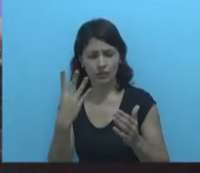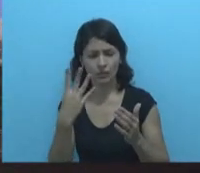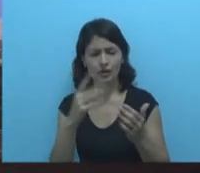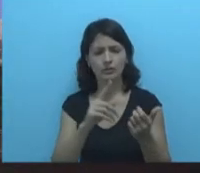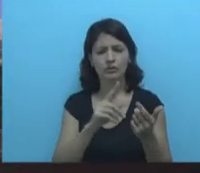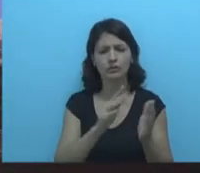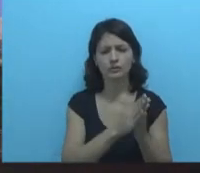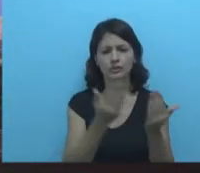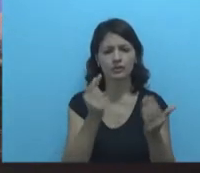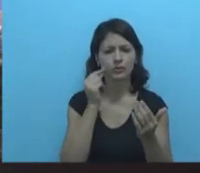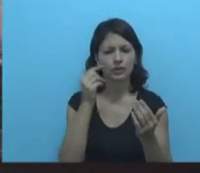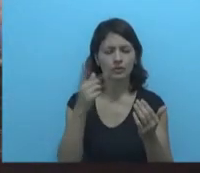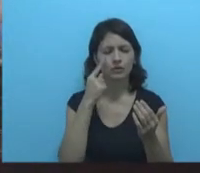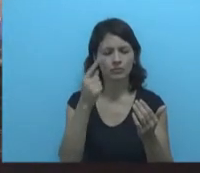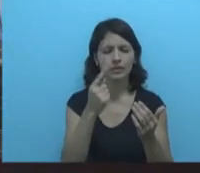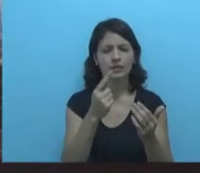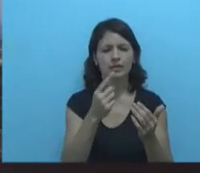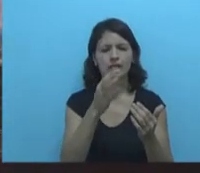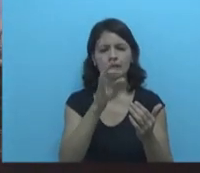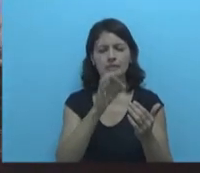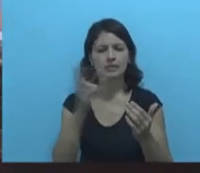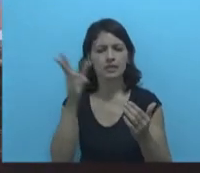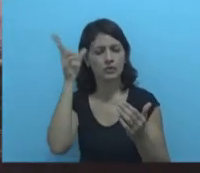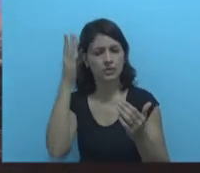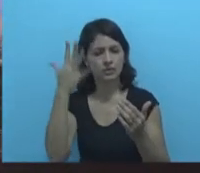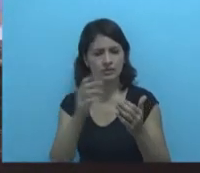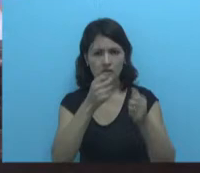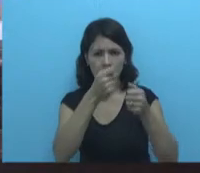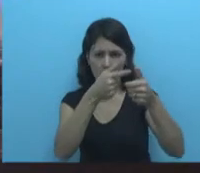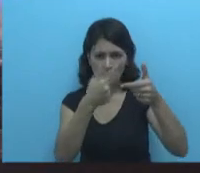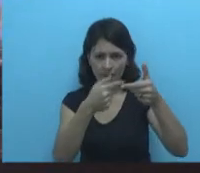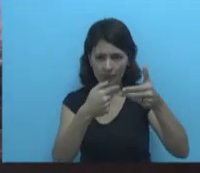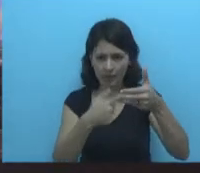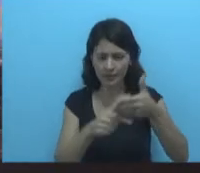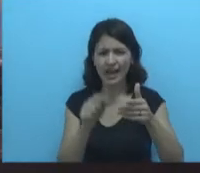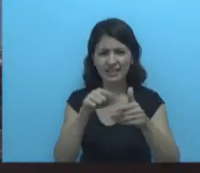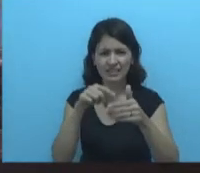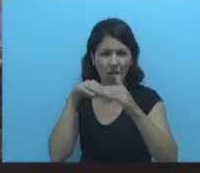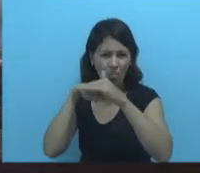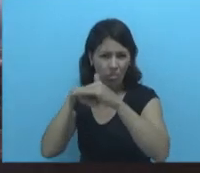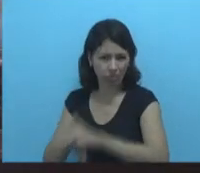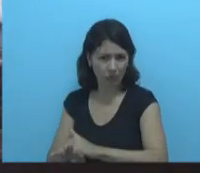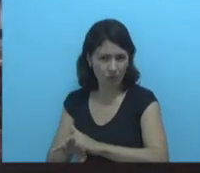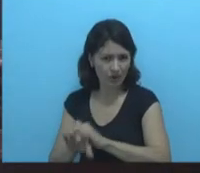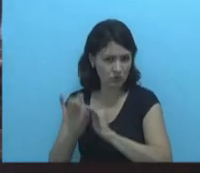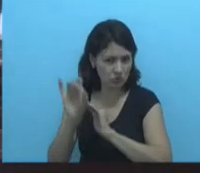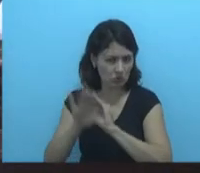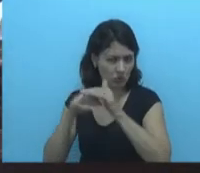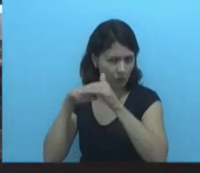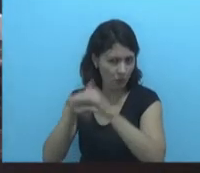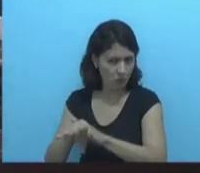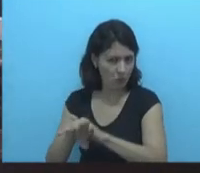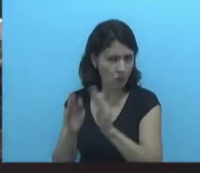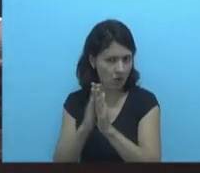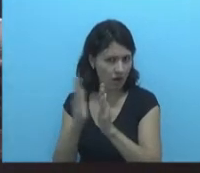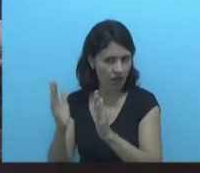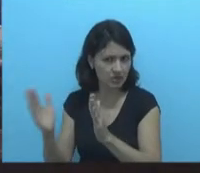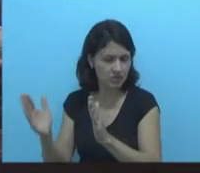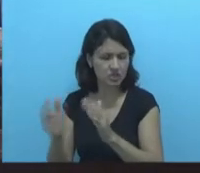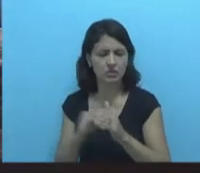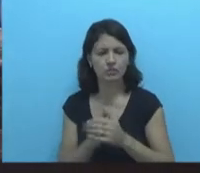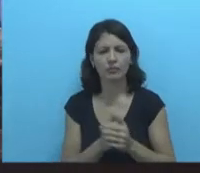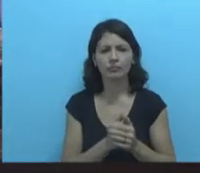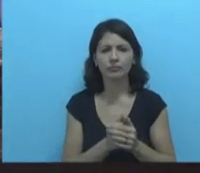expediente 43.085 de la diputada Orsiani. A consideración el pase archivo de los expedientes